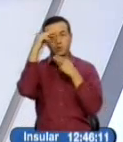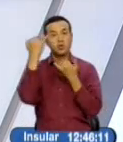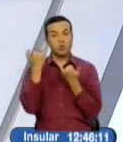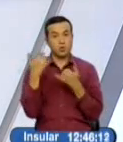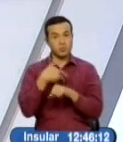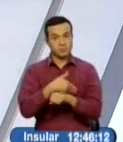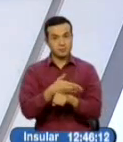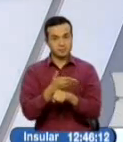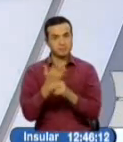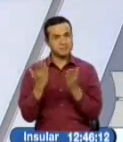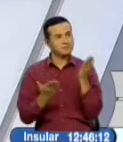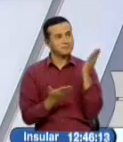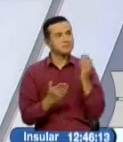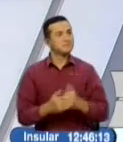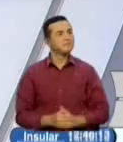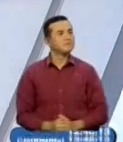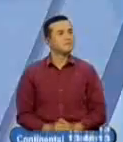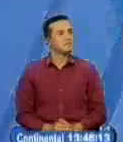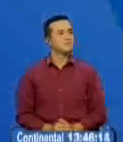esta jornada.